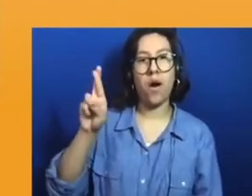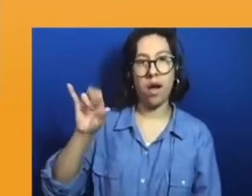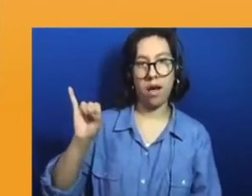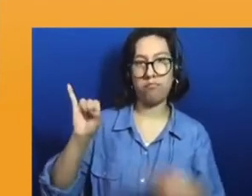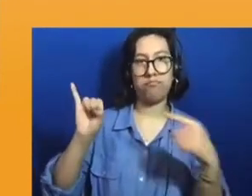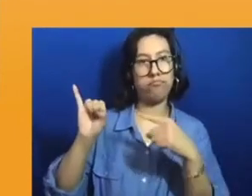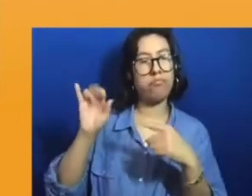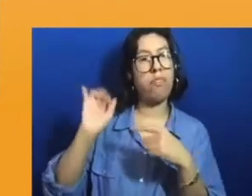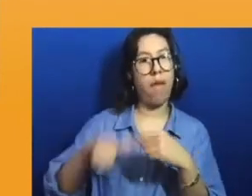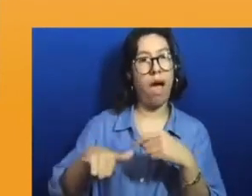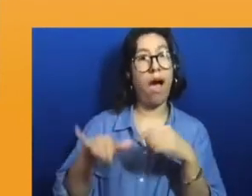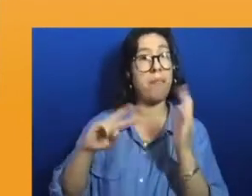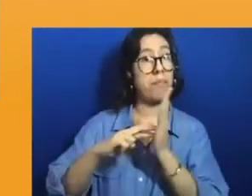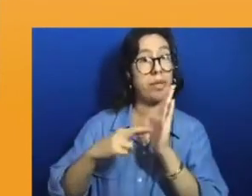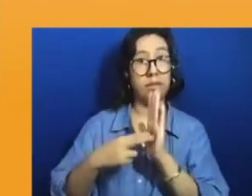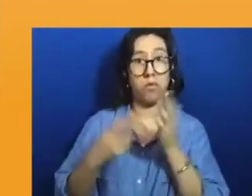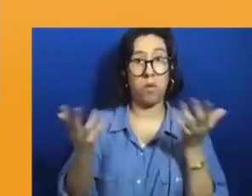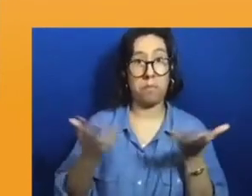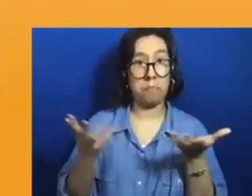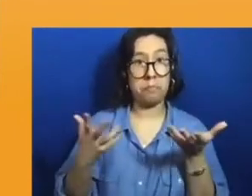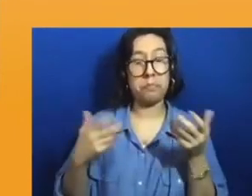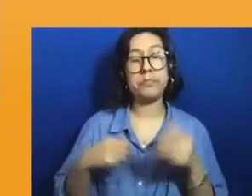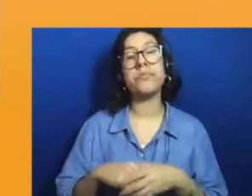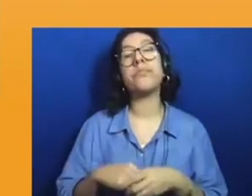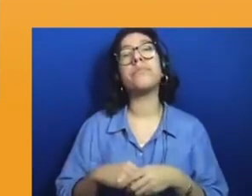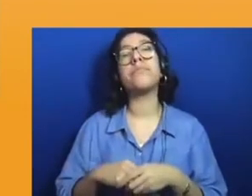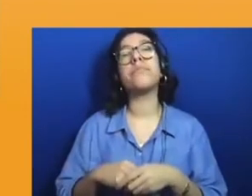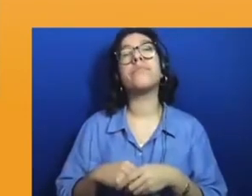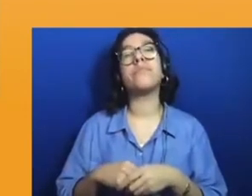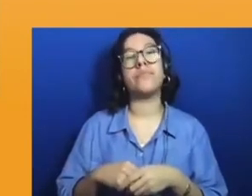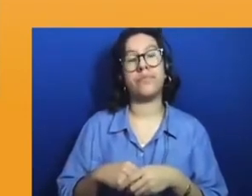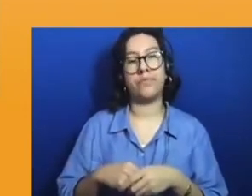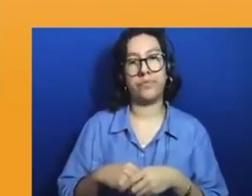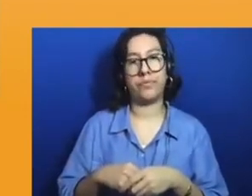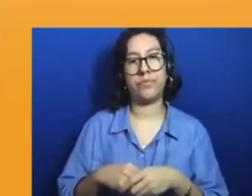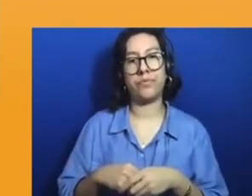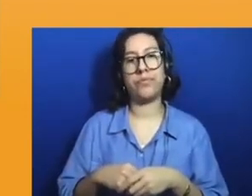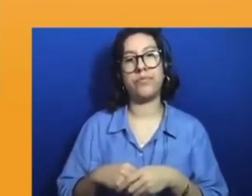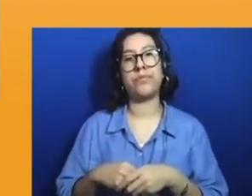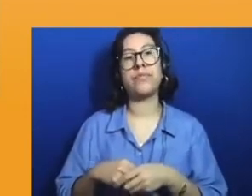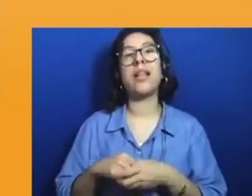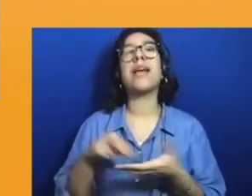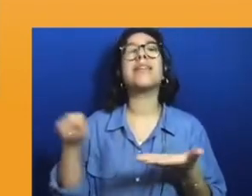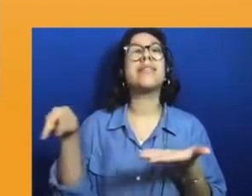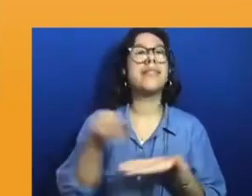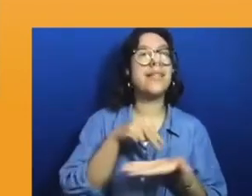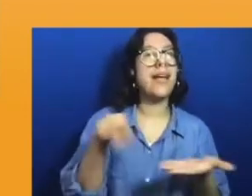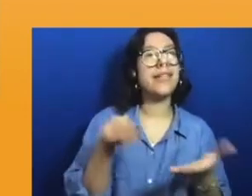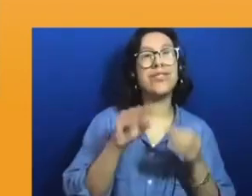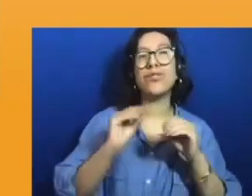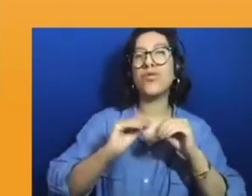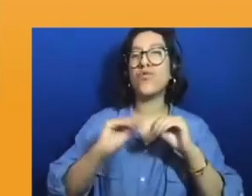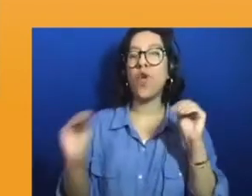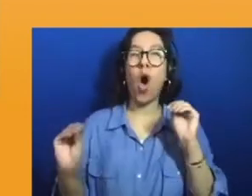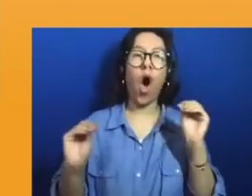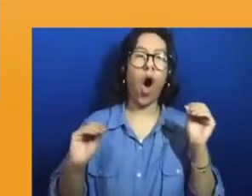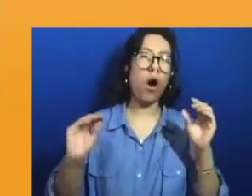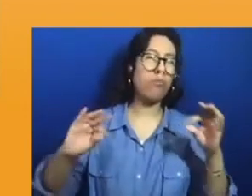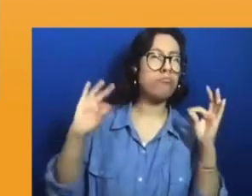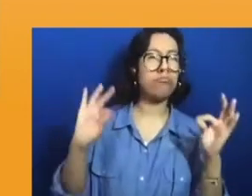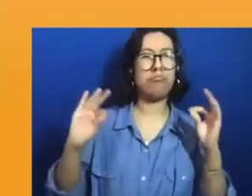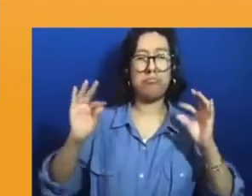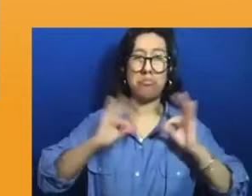RI, el cual significa que bailas sin atuendos o sin